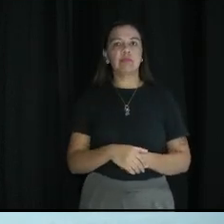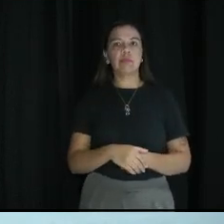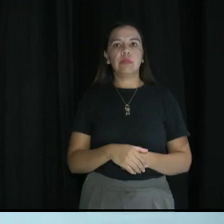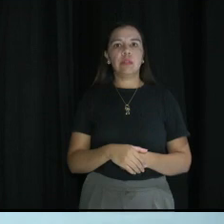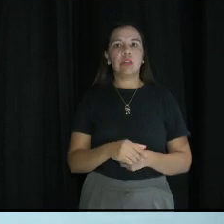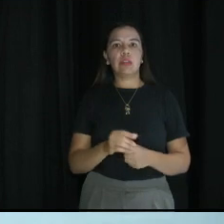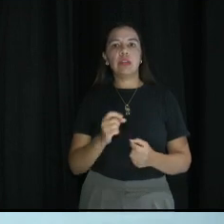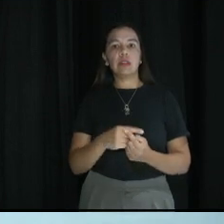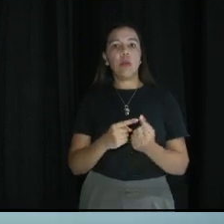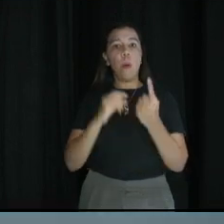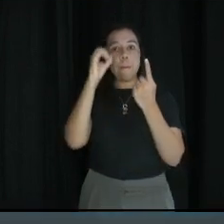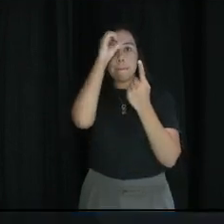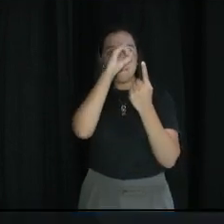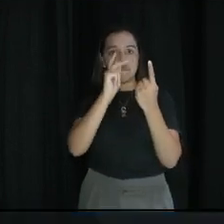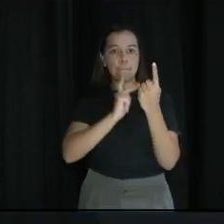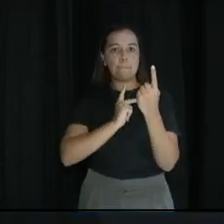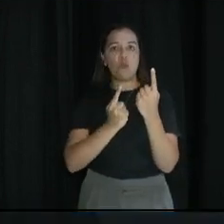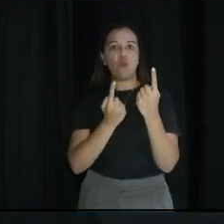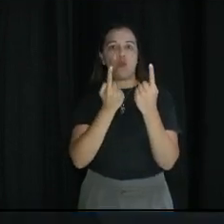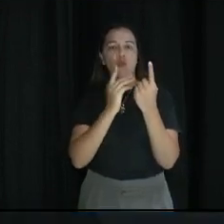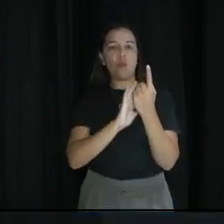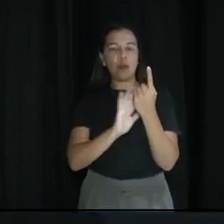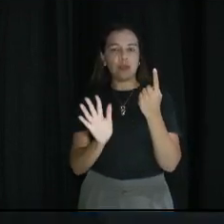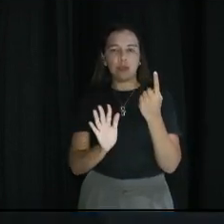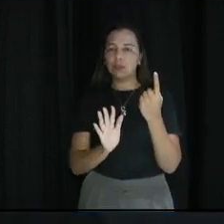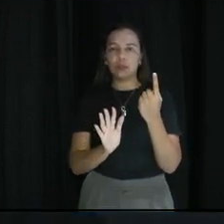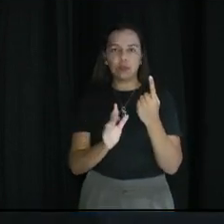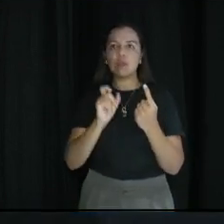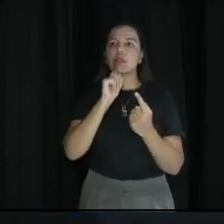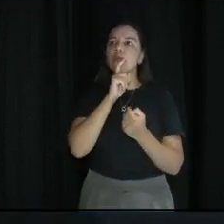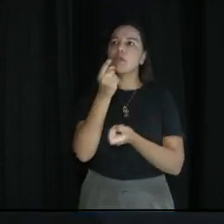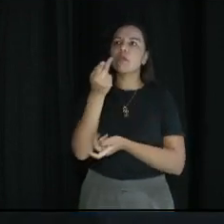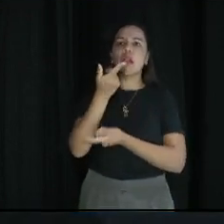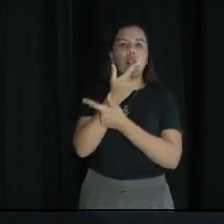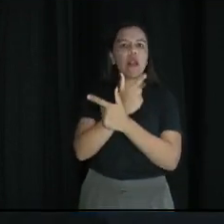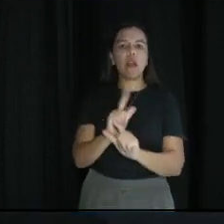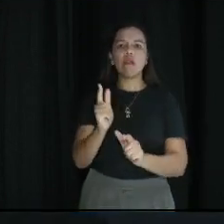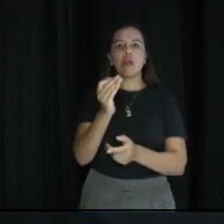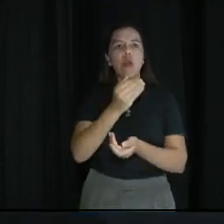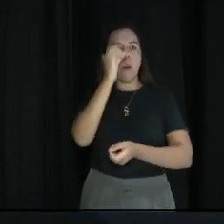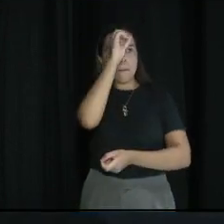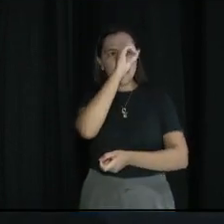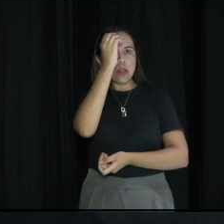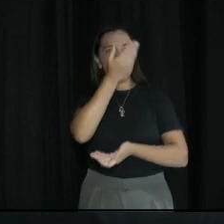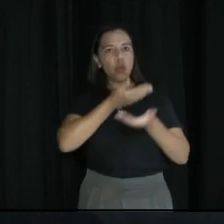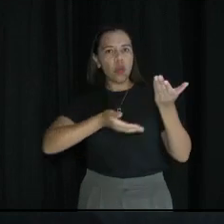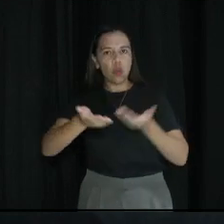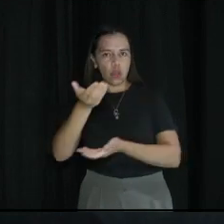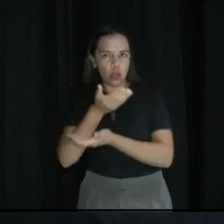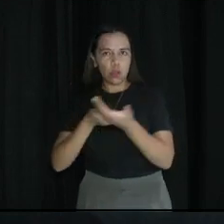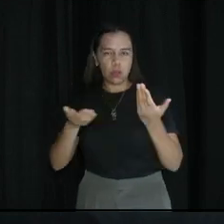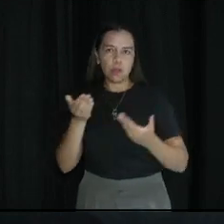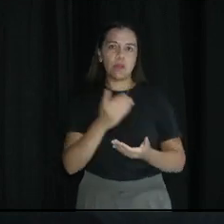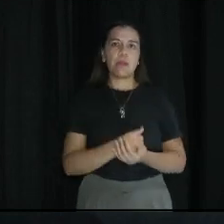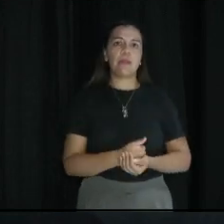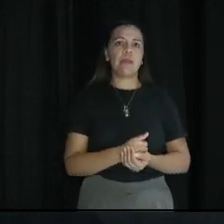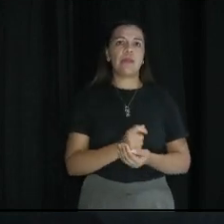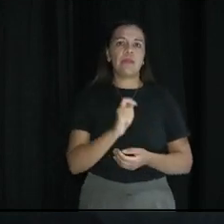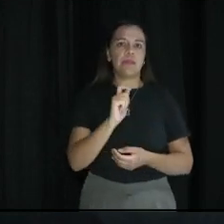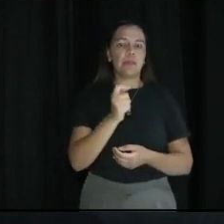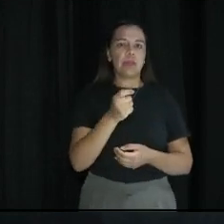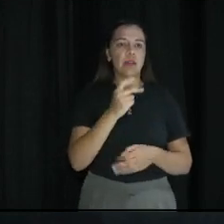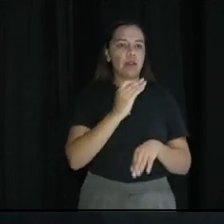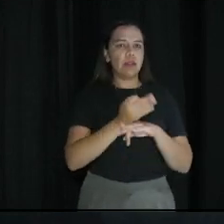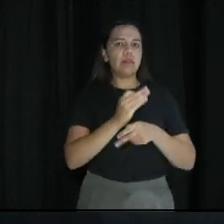sea la opinión de un servidor, que no sea una opinión unilateral, sino que tengamos tres criterios, con dos, prácticamente vamos a